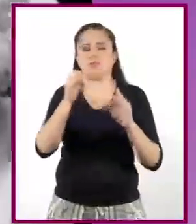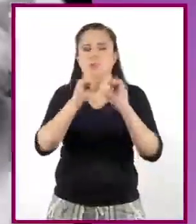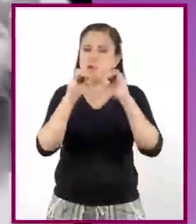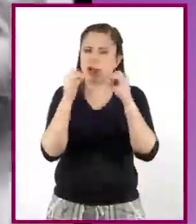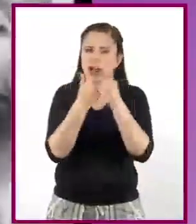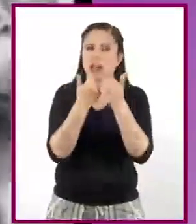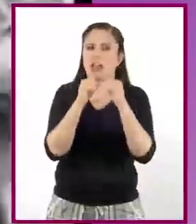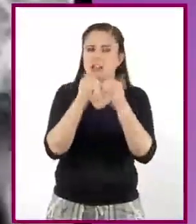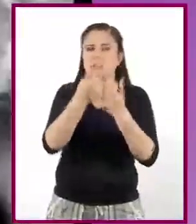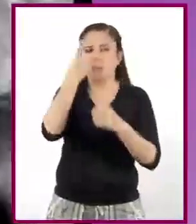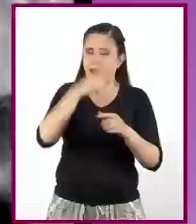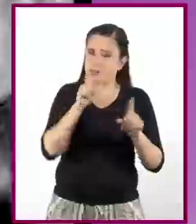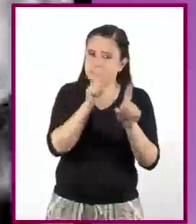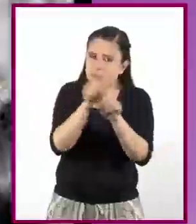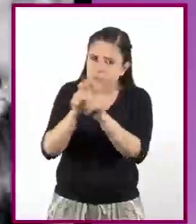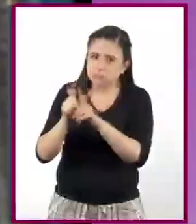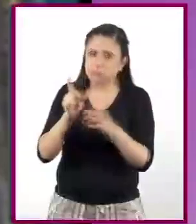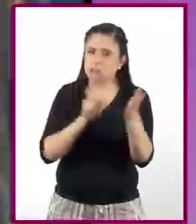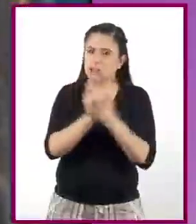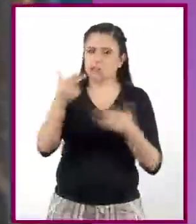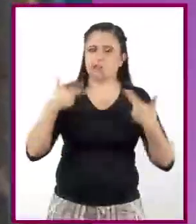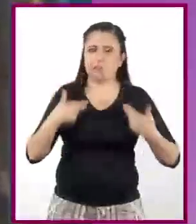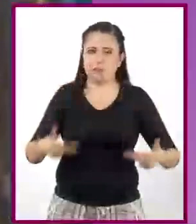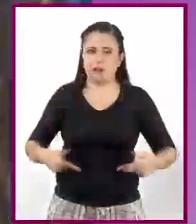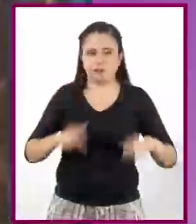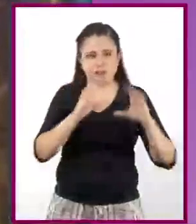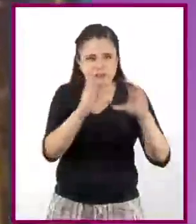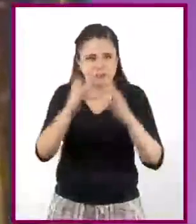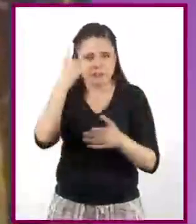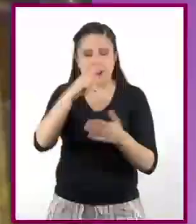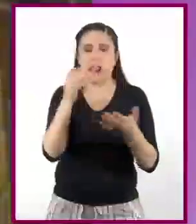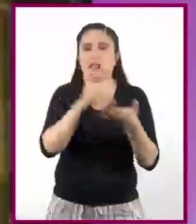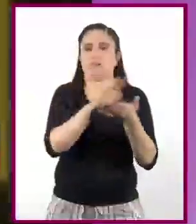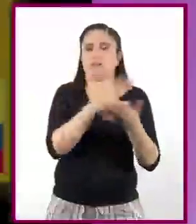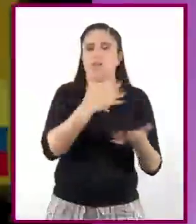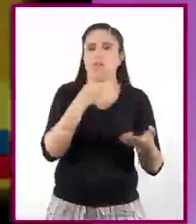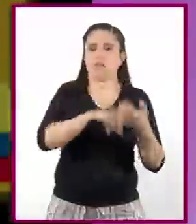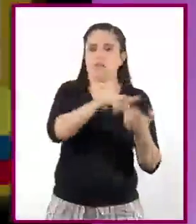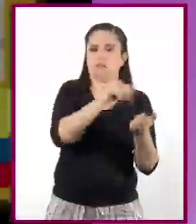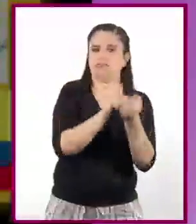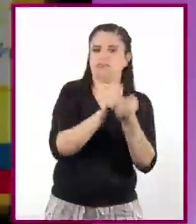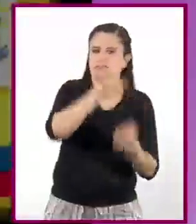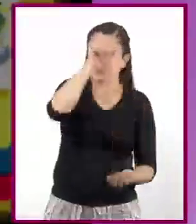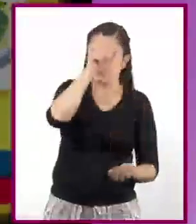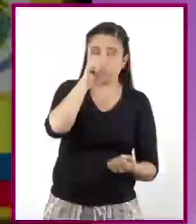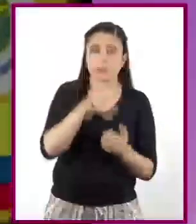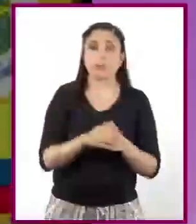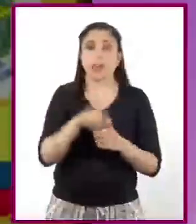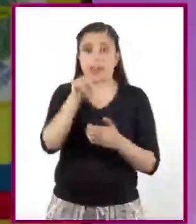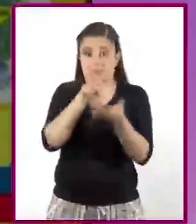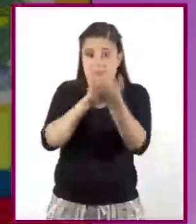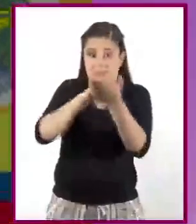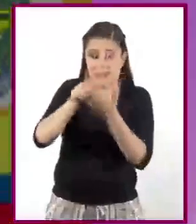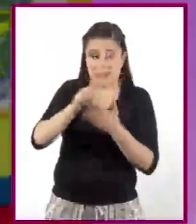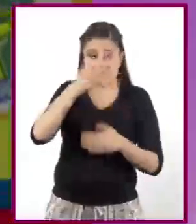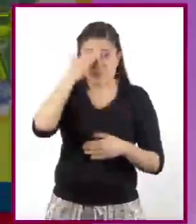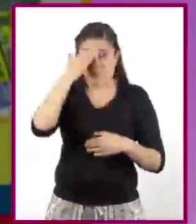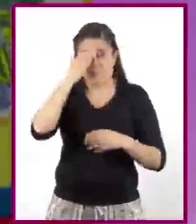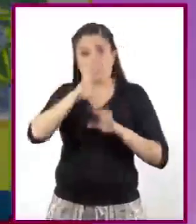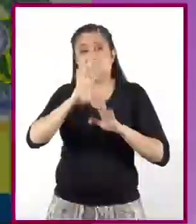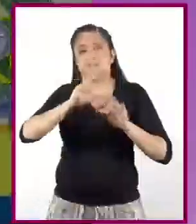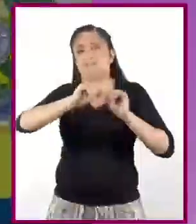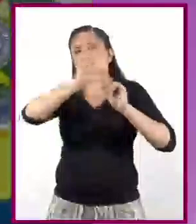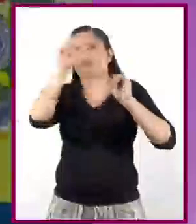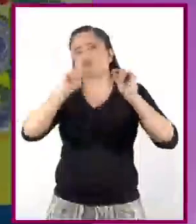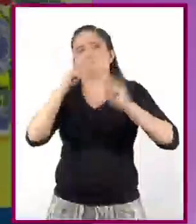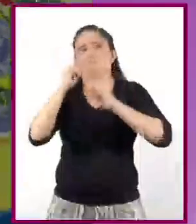cuyo objetivo es proteger los derechos humanos establecidos en la Constitución. Estos derechos, reconocidos por la mayor parte de los